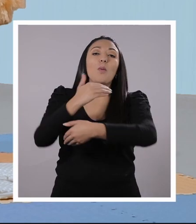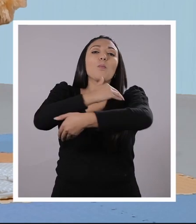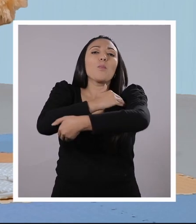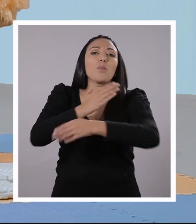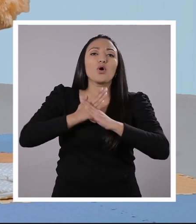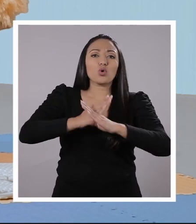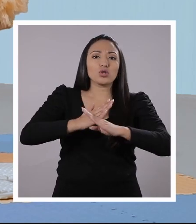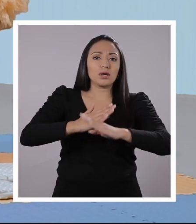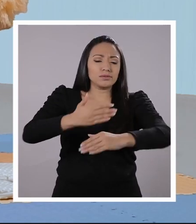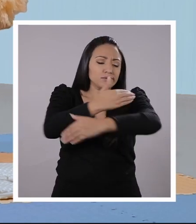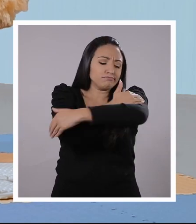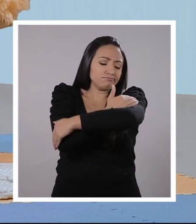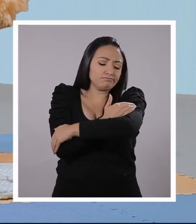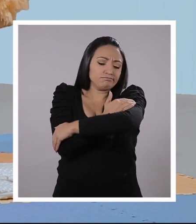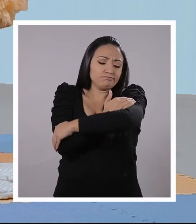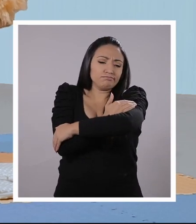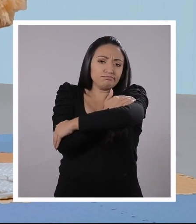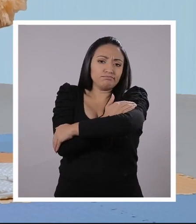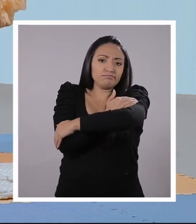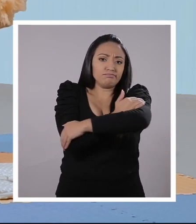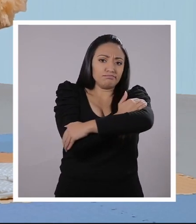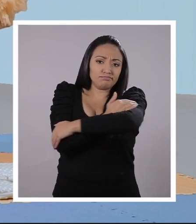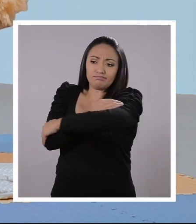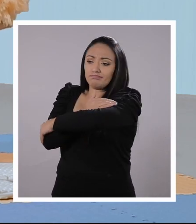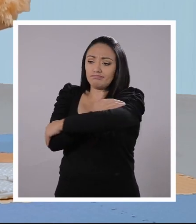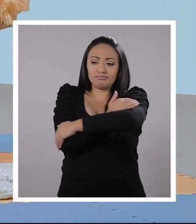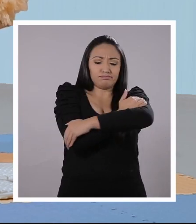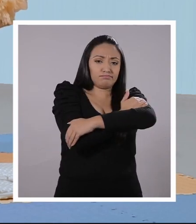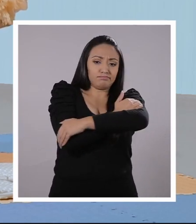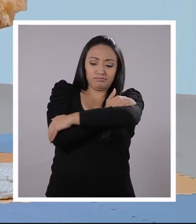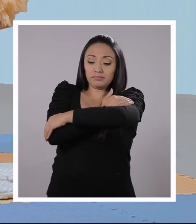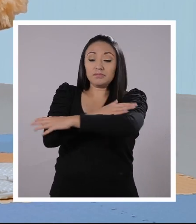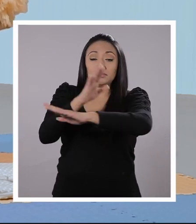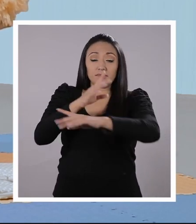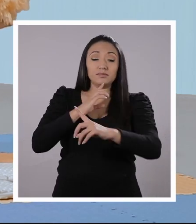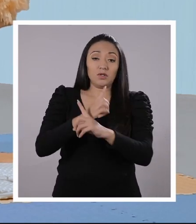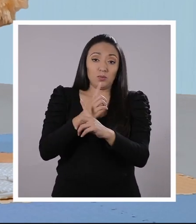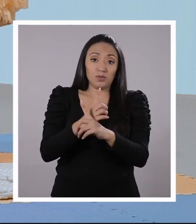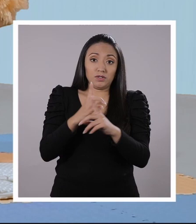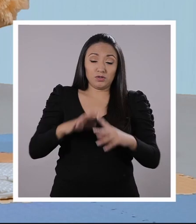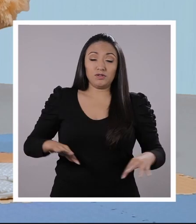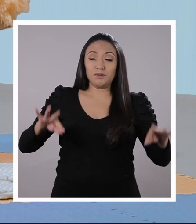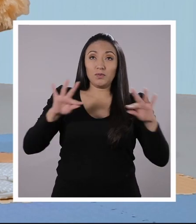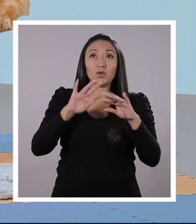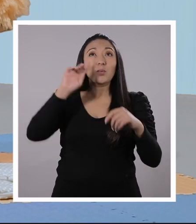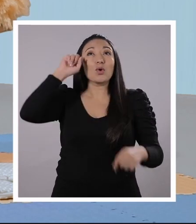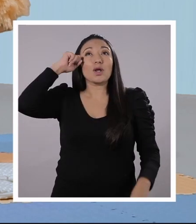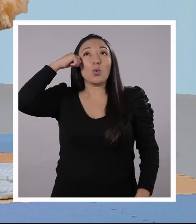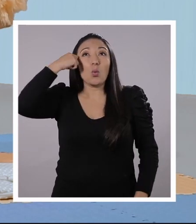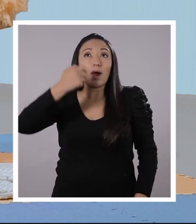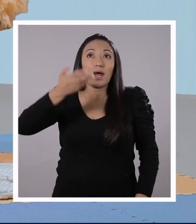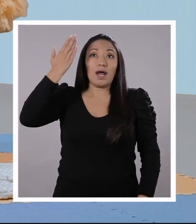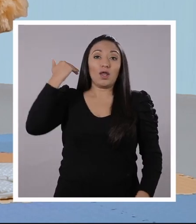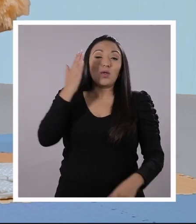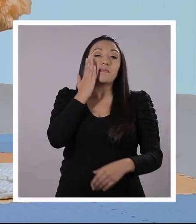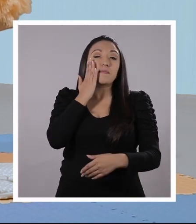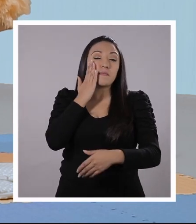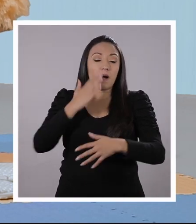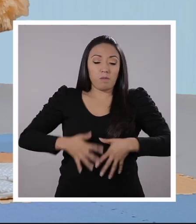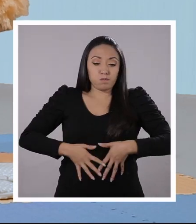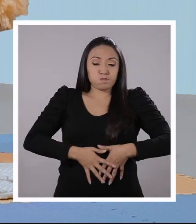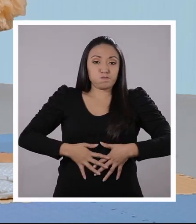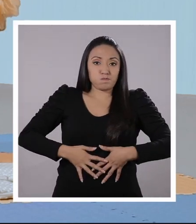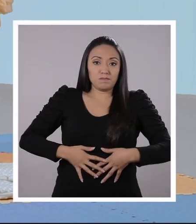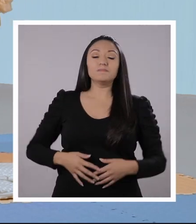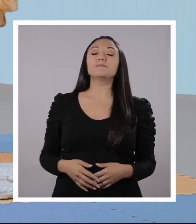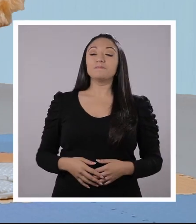muy protegidos, muy cercanos con la persona que los estaba marcando. Entonces, vienen como esos recuerdos de cuando estaban en la barriguita de